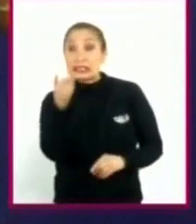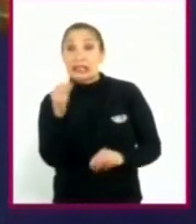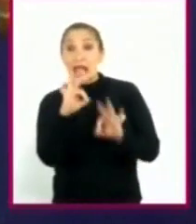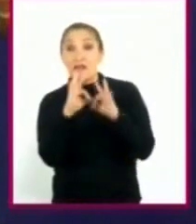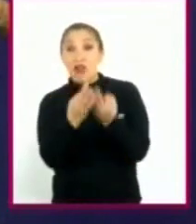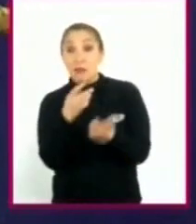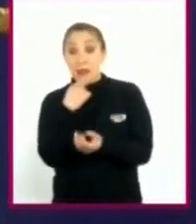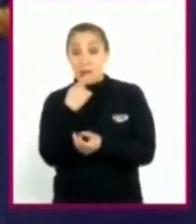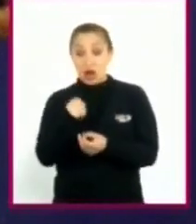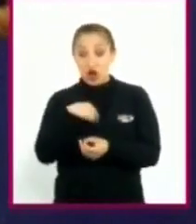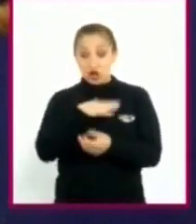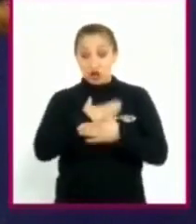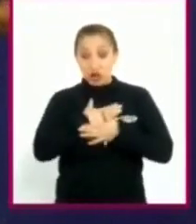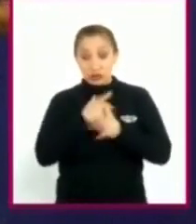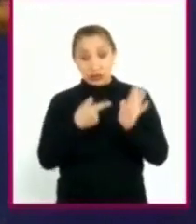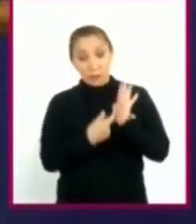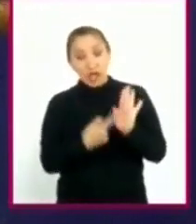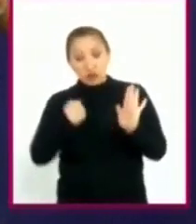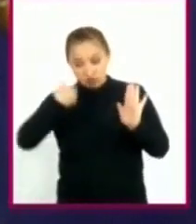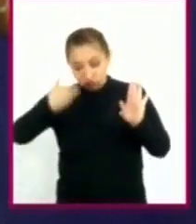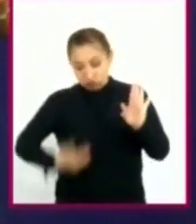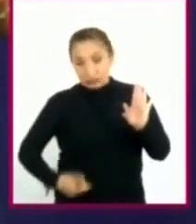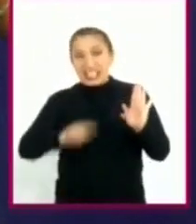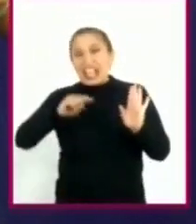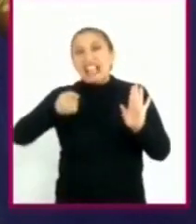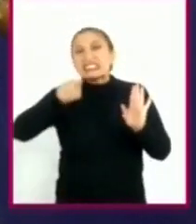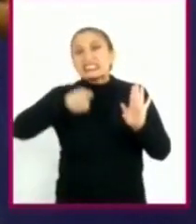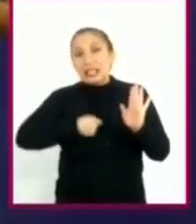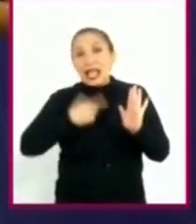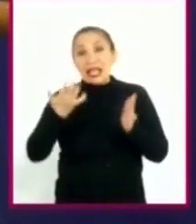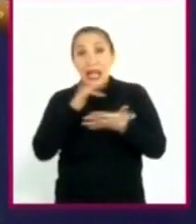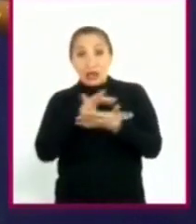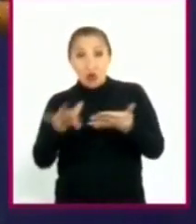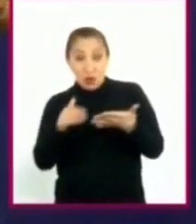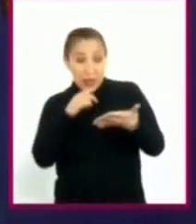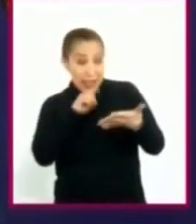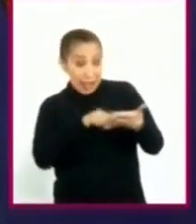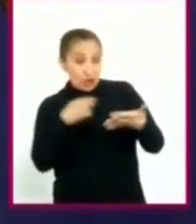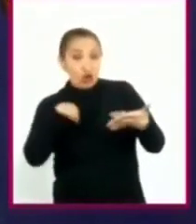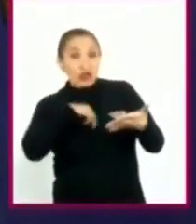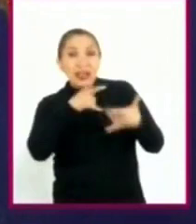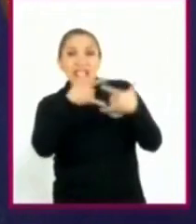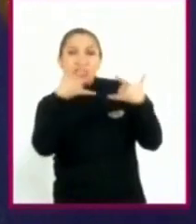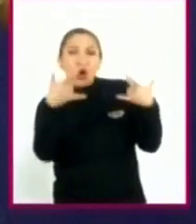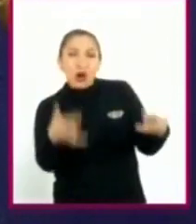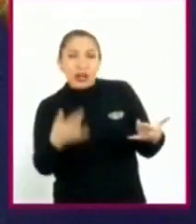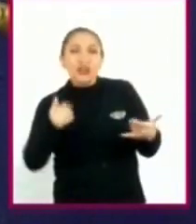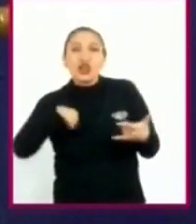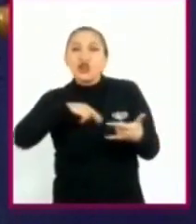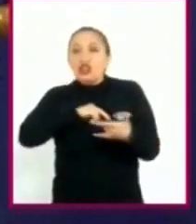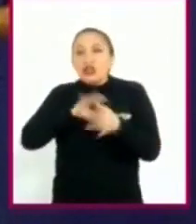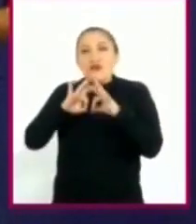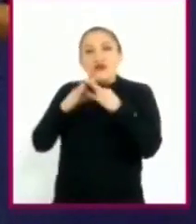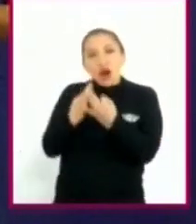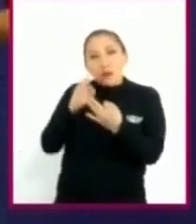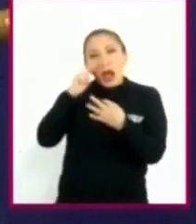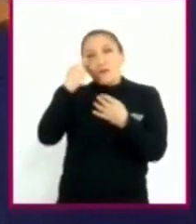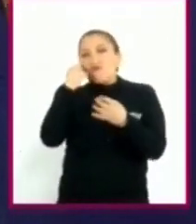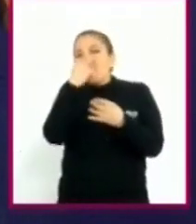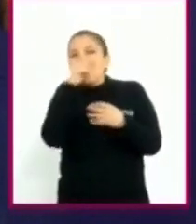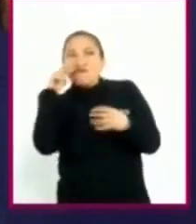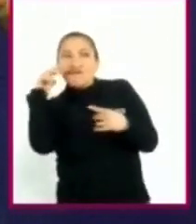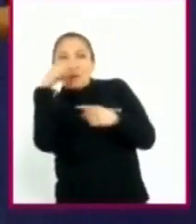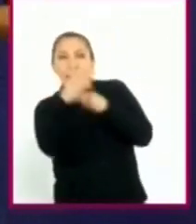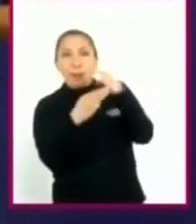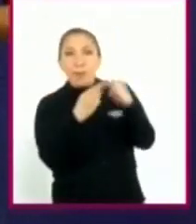manera como hablamos revela cómo somos, y la literatura que nos habla de nuestras historias, de nuestras maneras de ver el mundo,